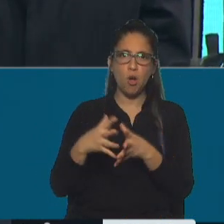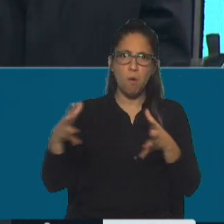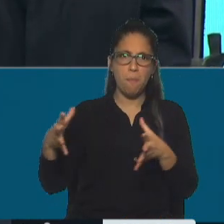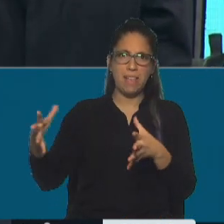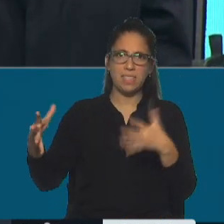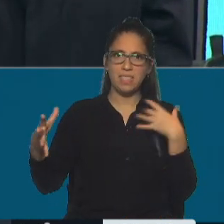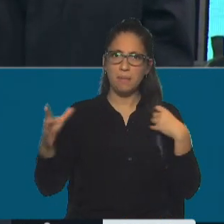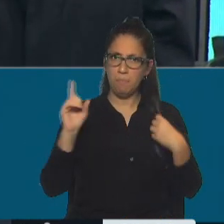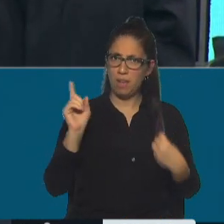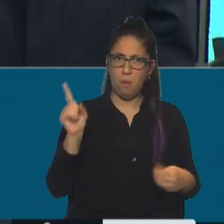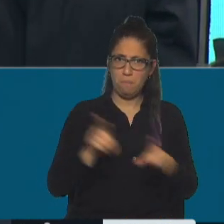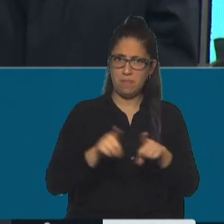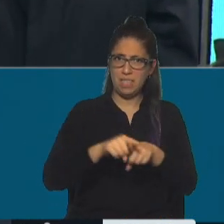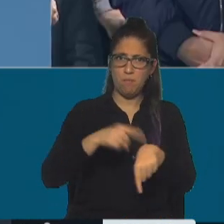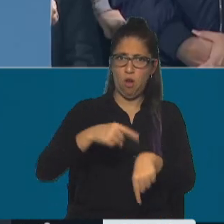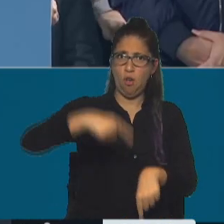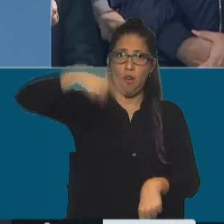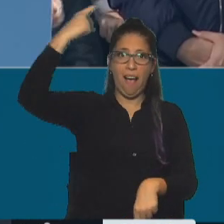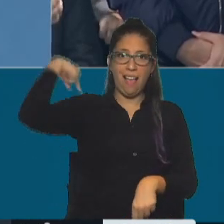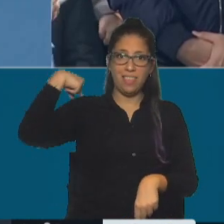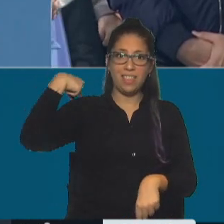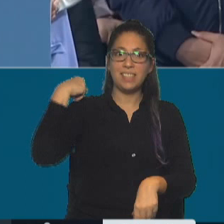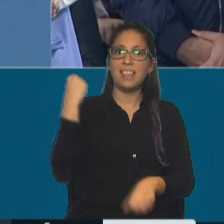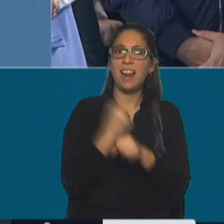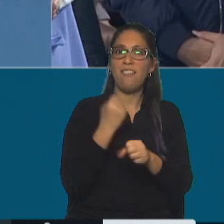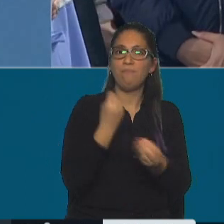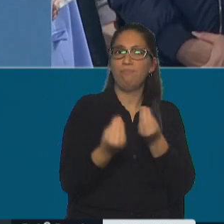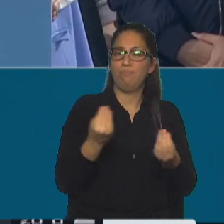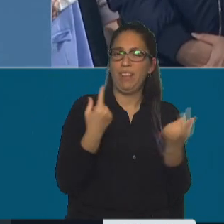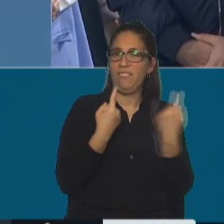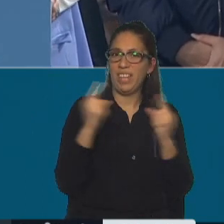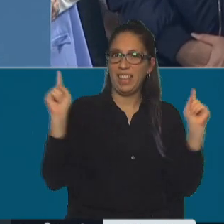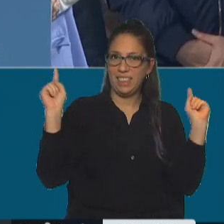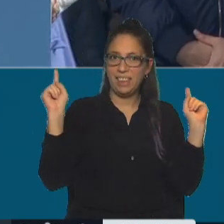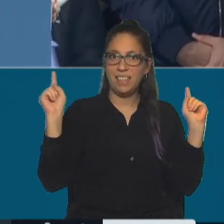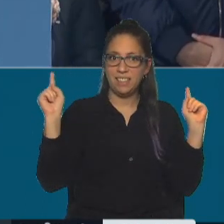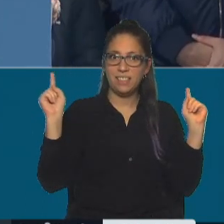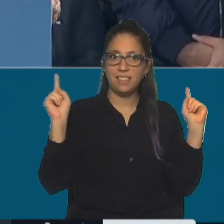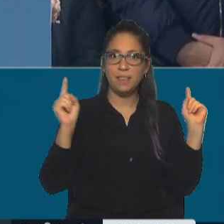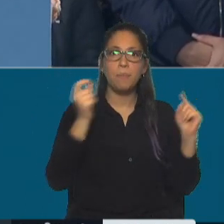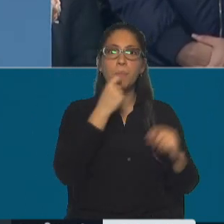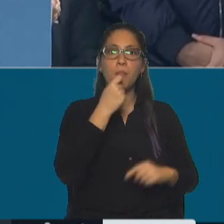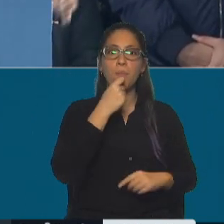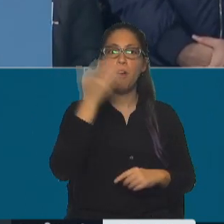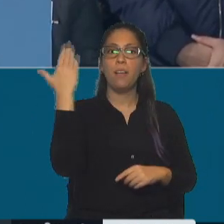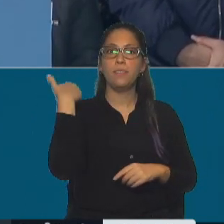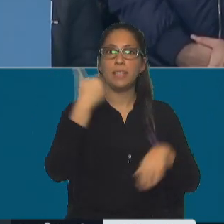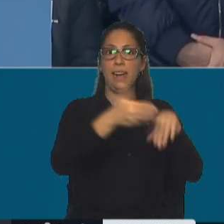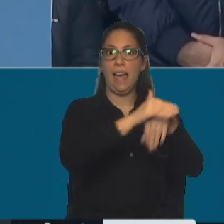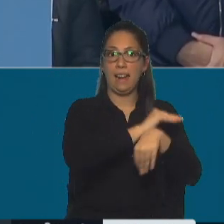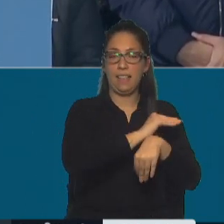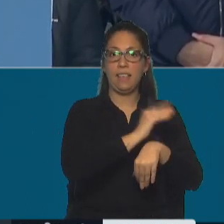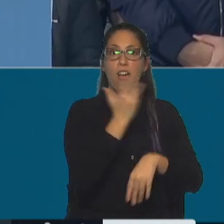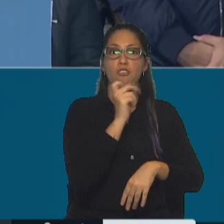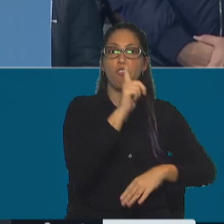de alguna manera son los mismos que estaban en aquel entonces, ¿no? Con diferentes funciones. Digo, venimos hablando mucho últimamente del rol que cumplió tanto Horacio Rodríguez